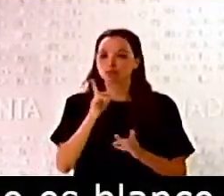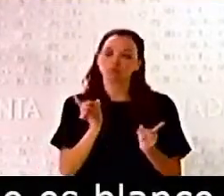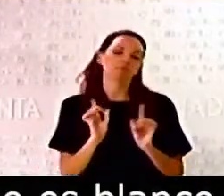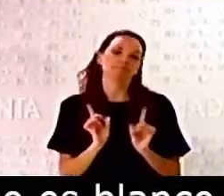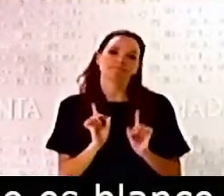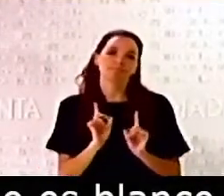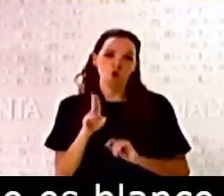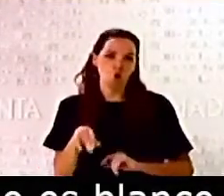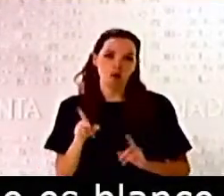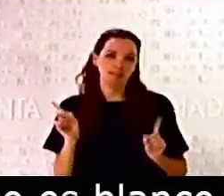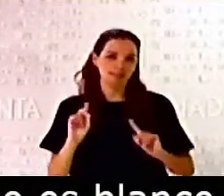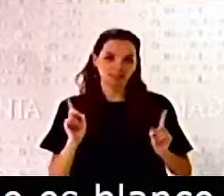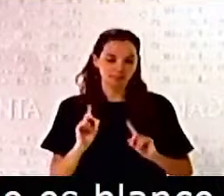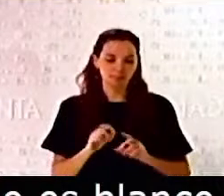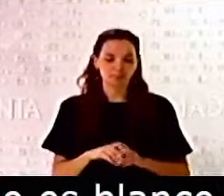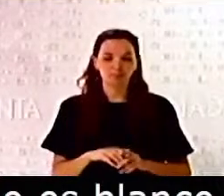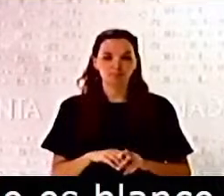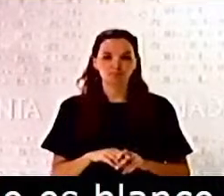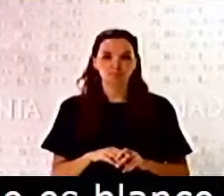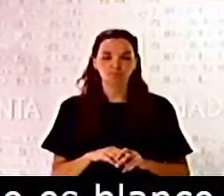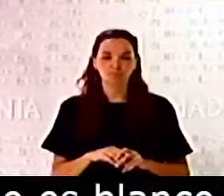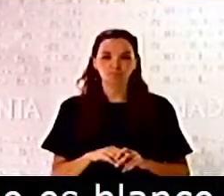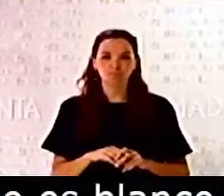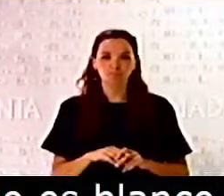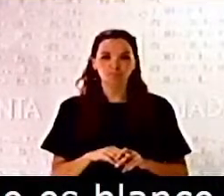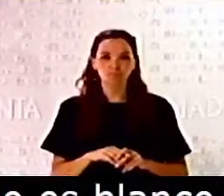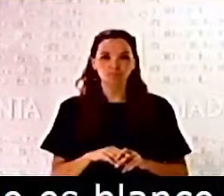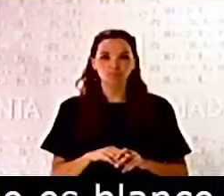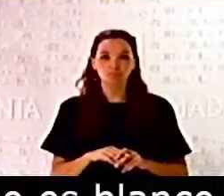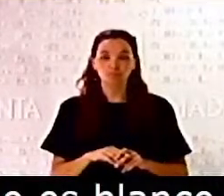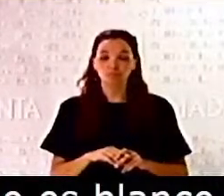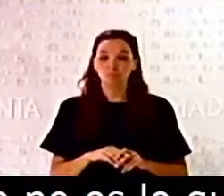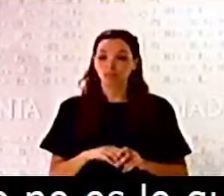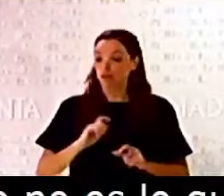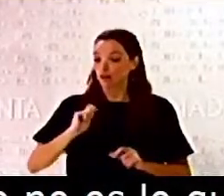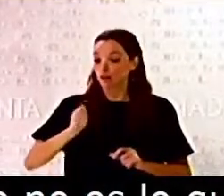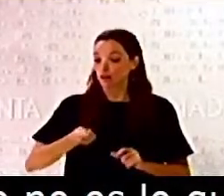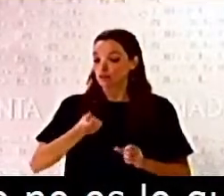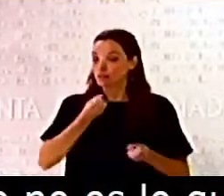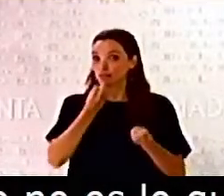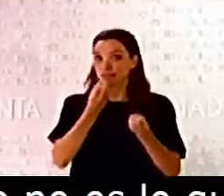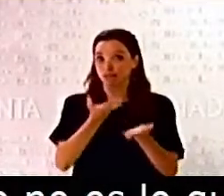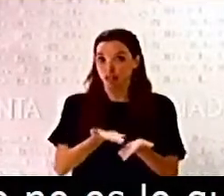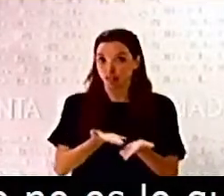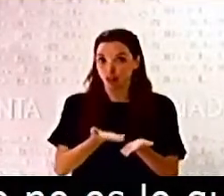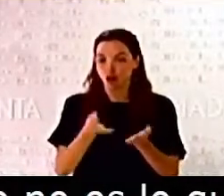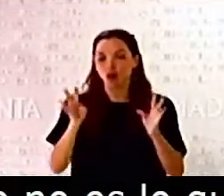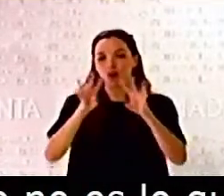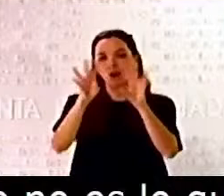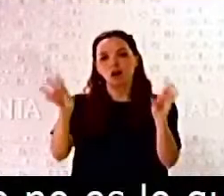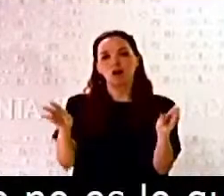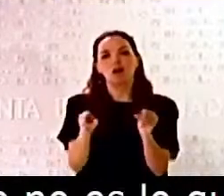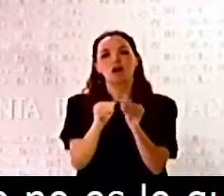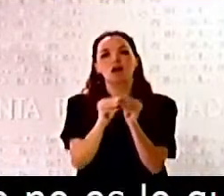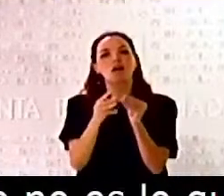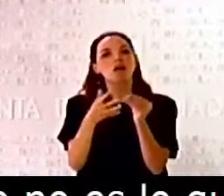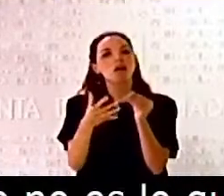Eso no es lo que dice la sentencia. De la sentencia se extraen conclusiones muy importantes.